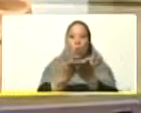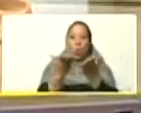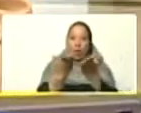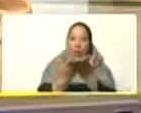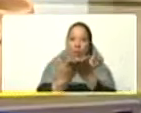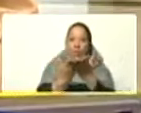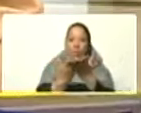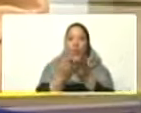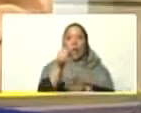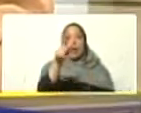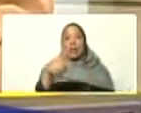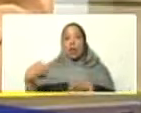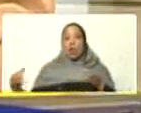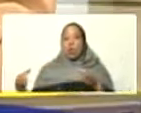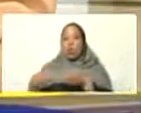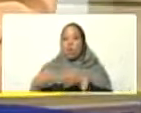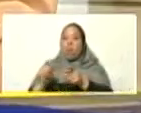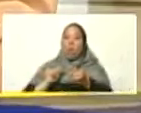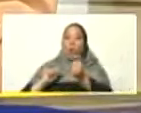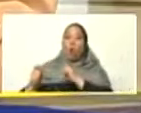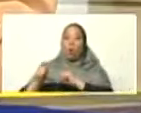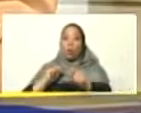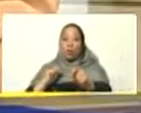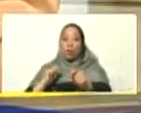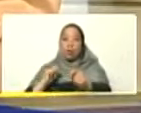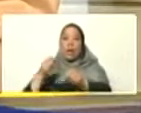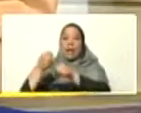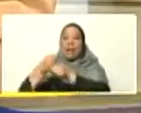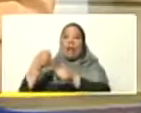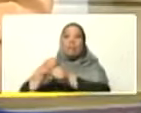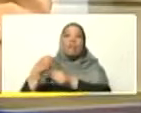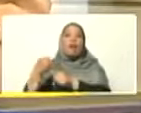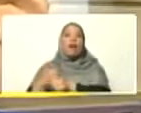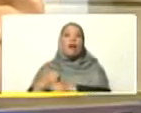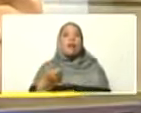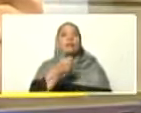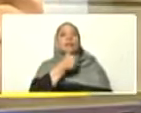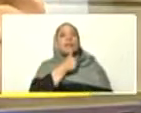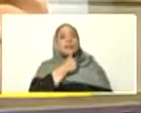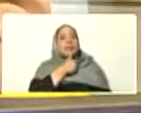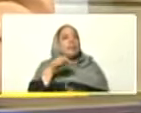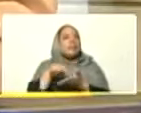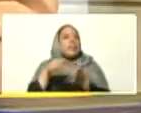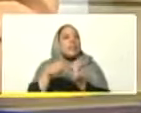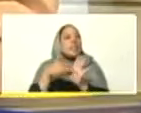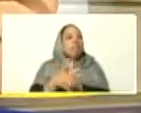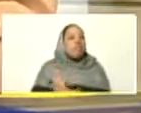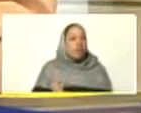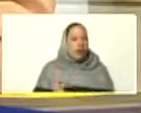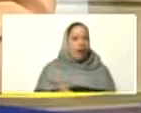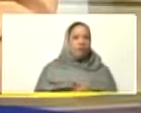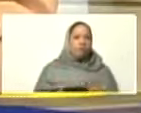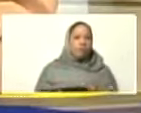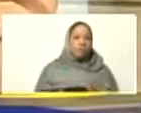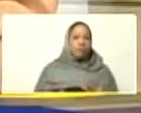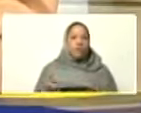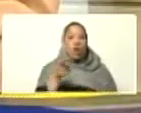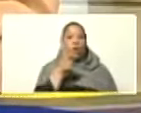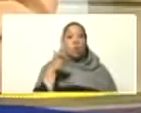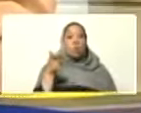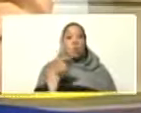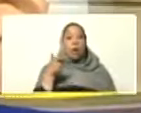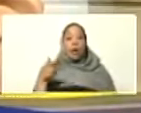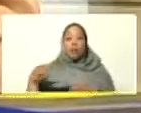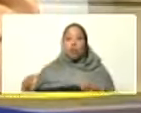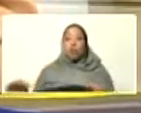las bricomiles, coordinadoras, las operativas. ¿Quiénes son las operativas? Aquellas que vamos a buscar y estamos organizando en